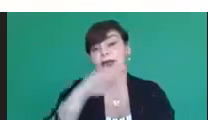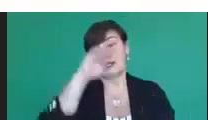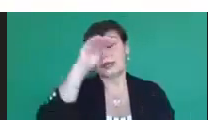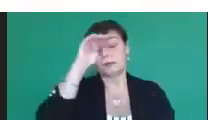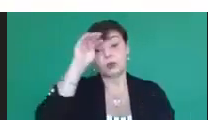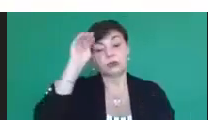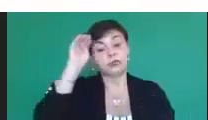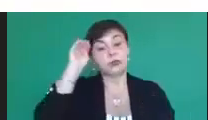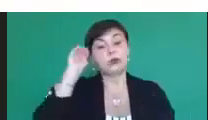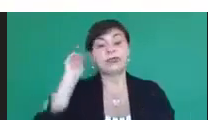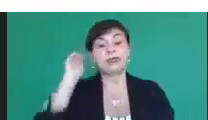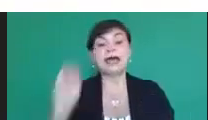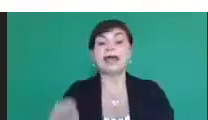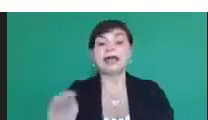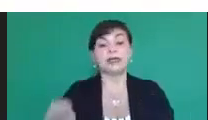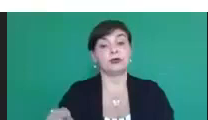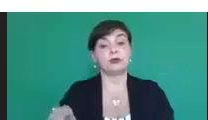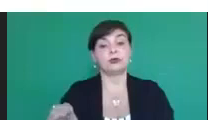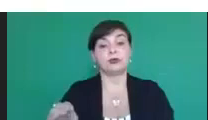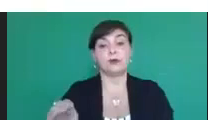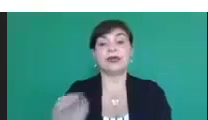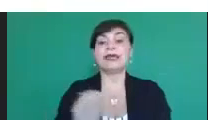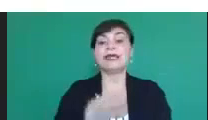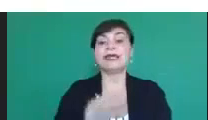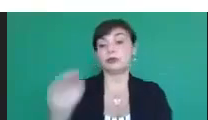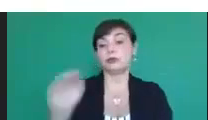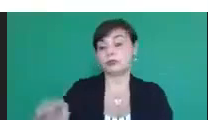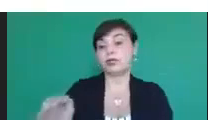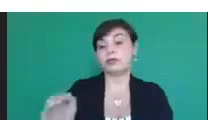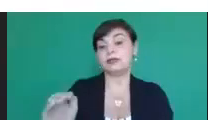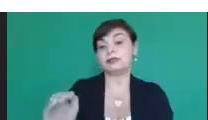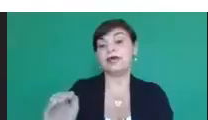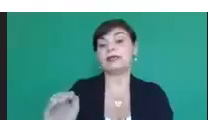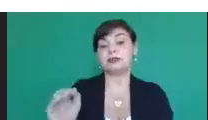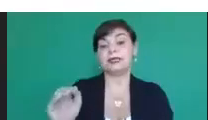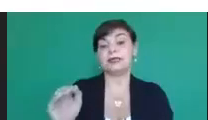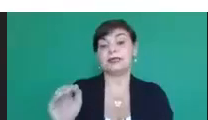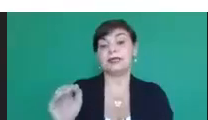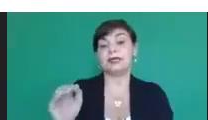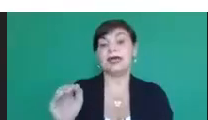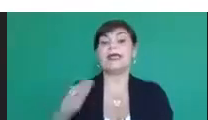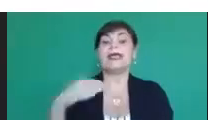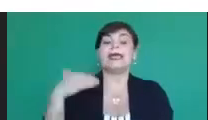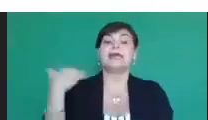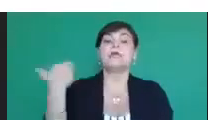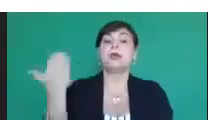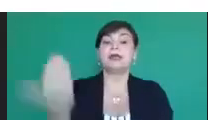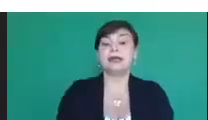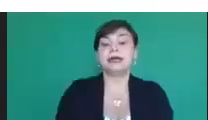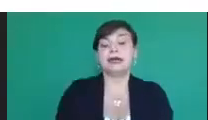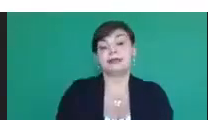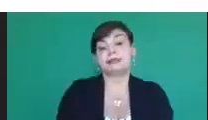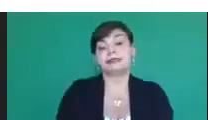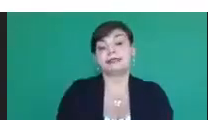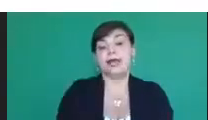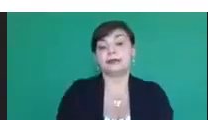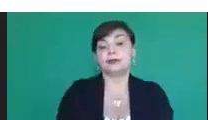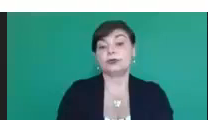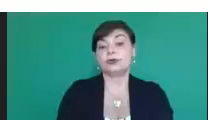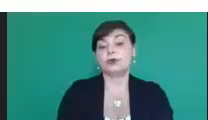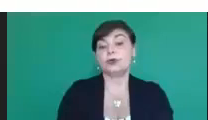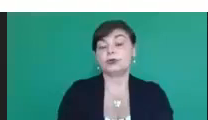darle continuidad al negocio, para que la industria alimentaria no se detenga y poderle garantizar a